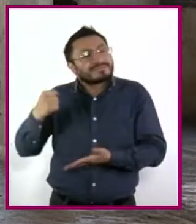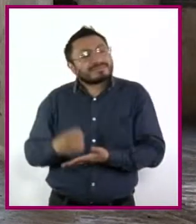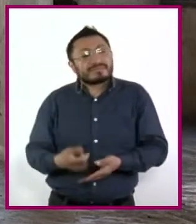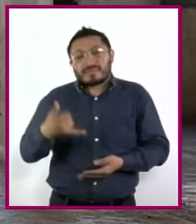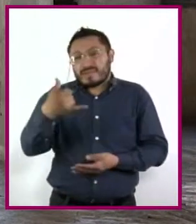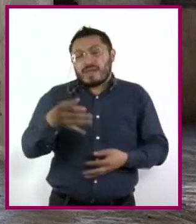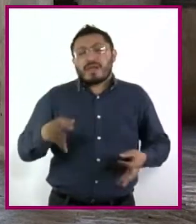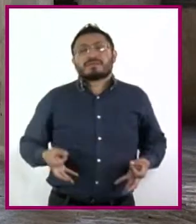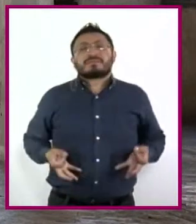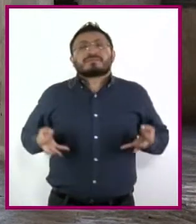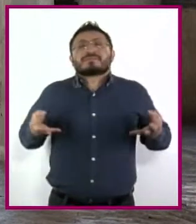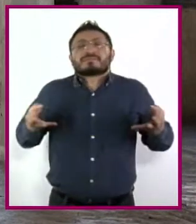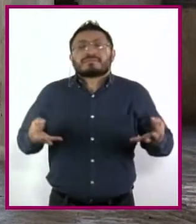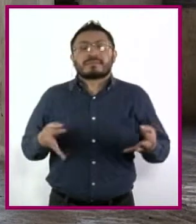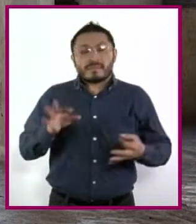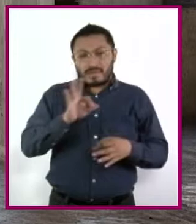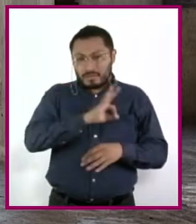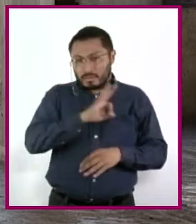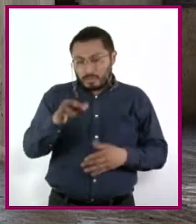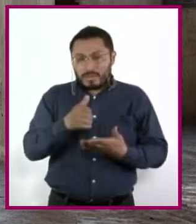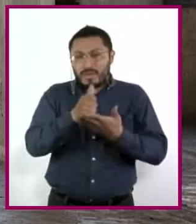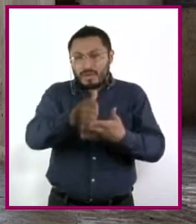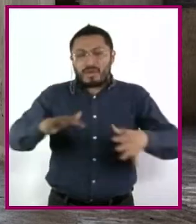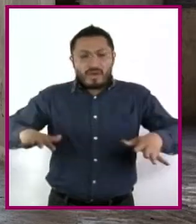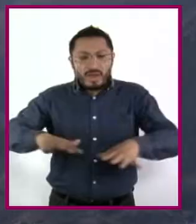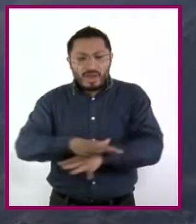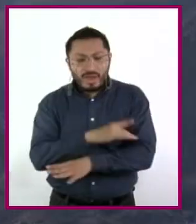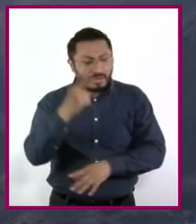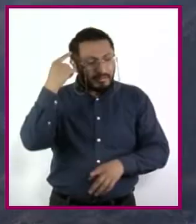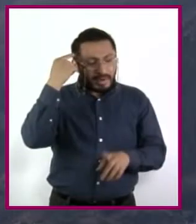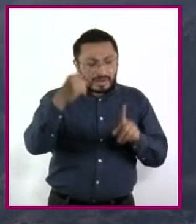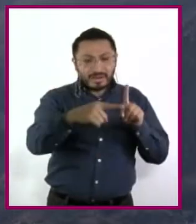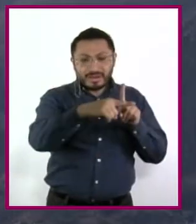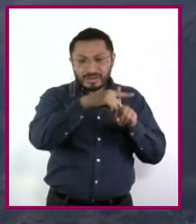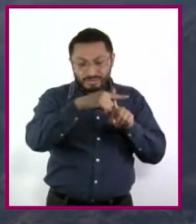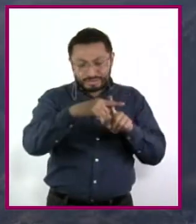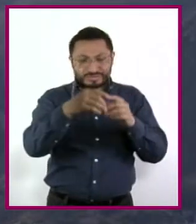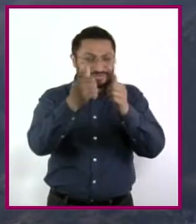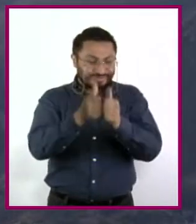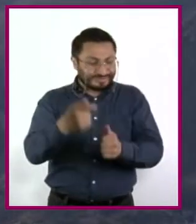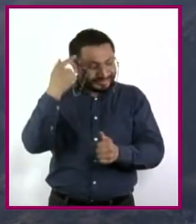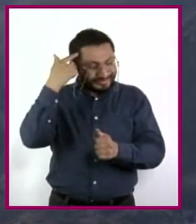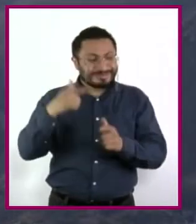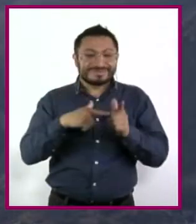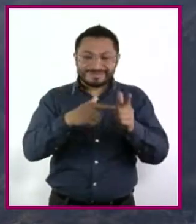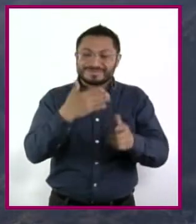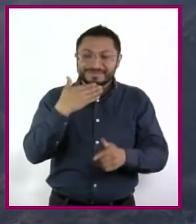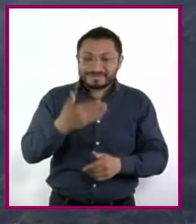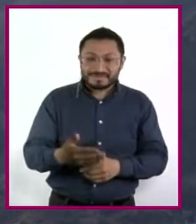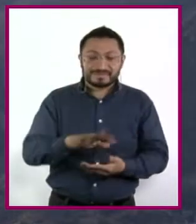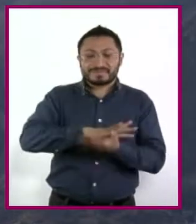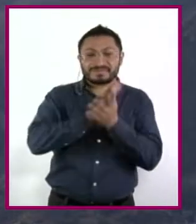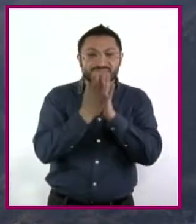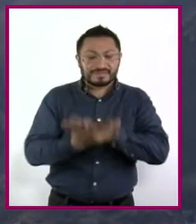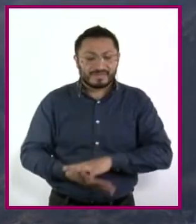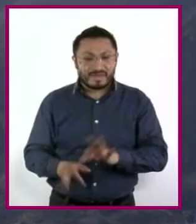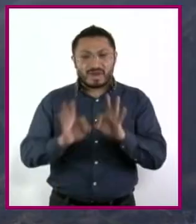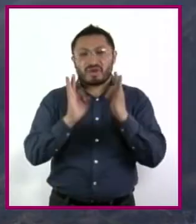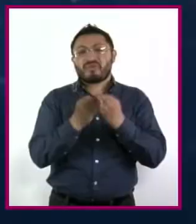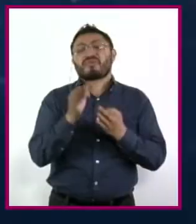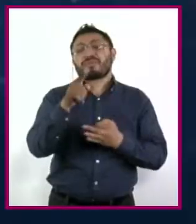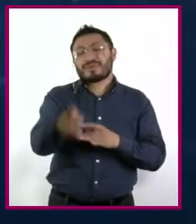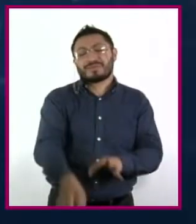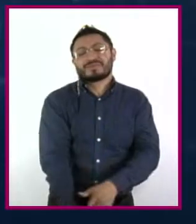meditación, podrían inducir cambios positivos y perdurables en el cerebro que transformen nuestra manera de experimentar las